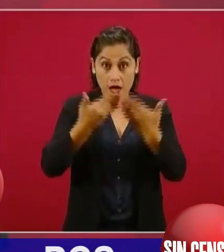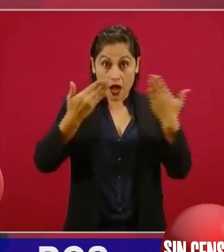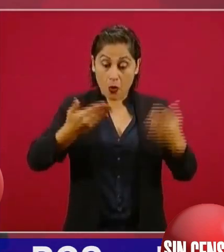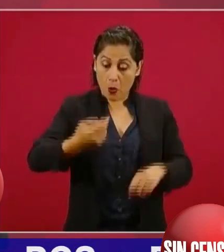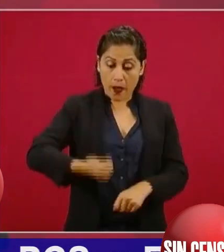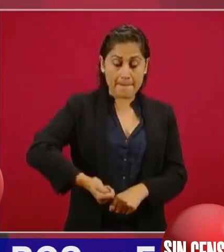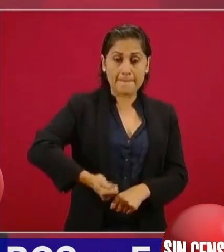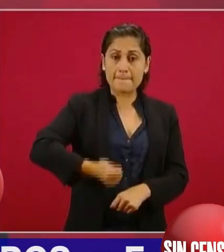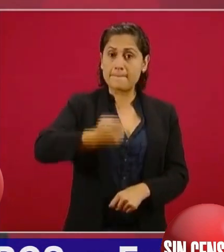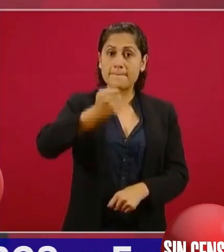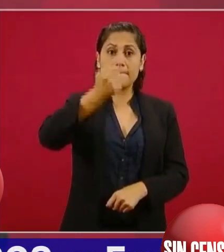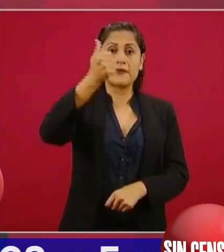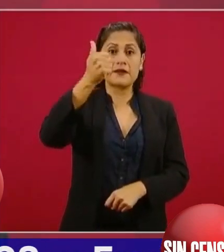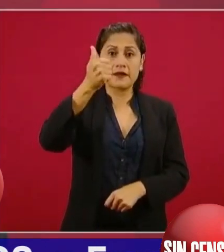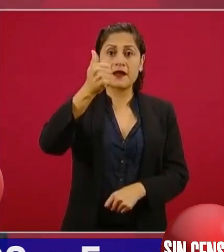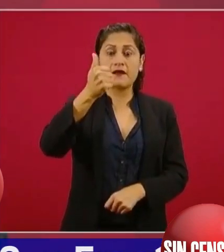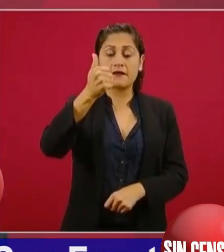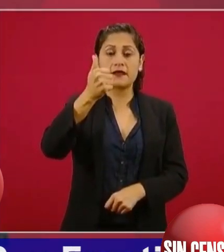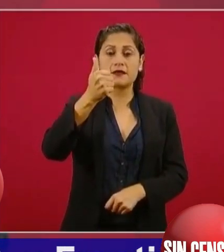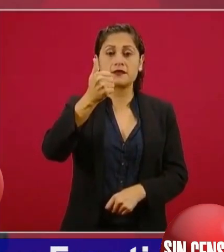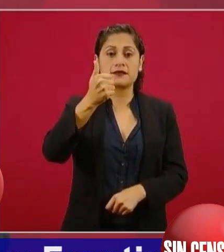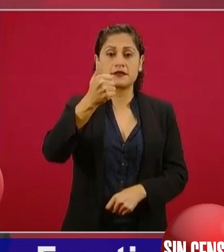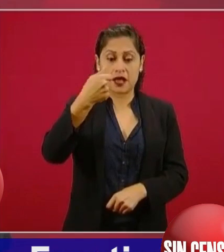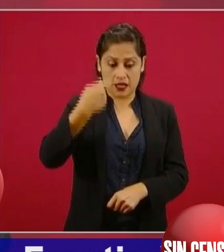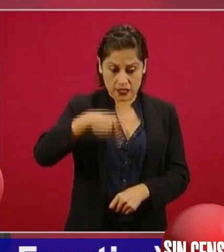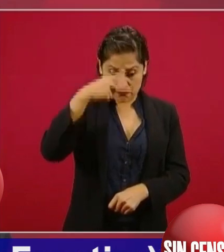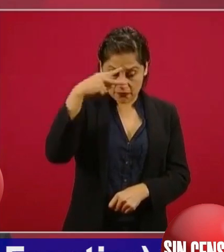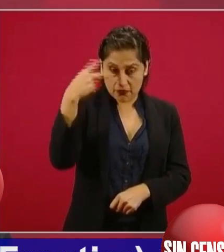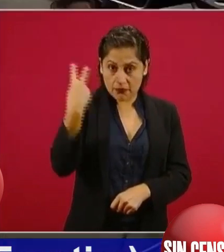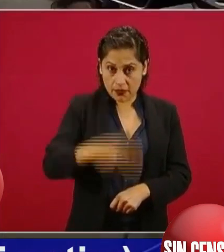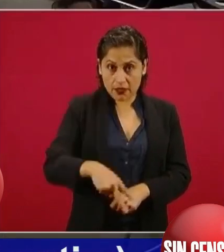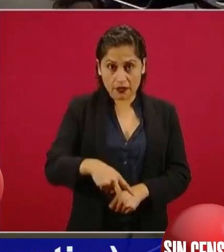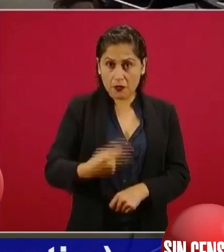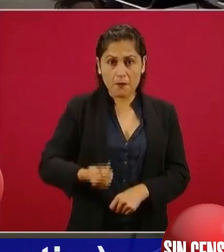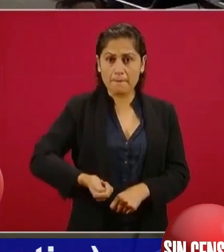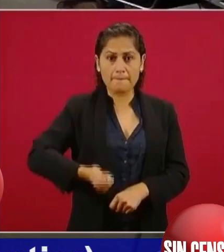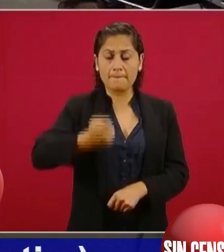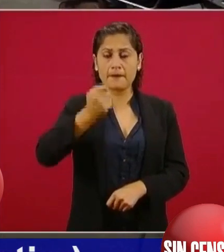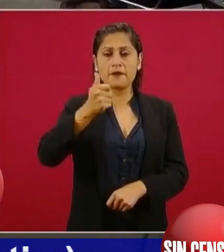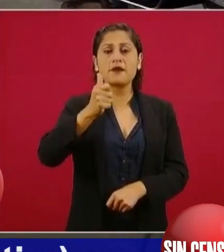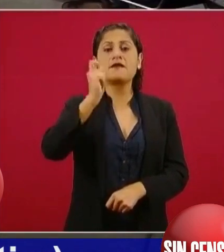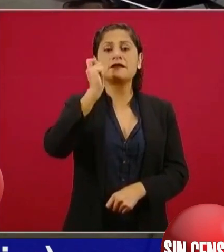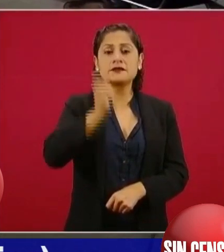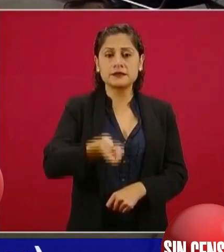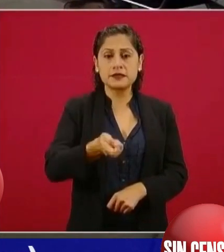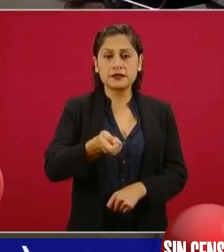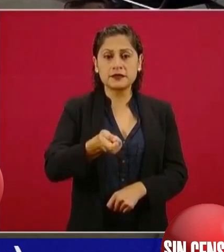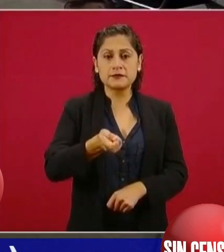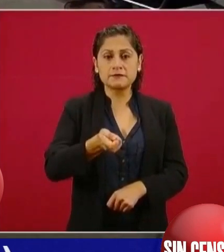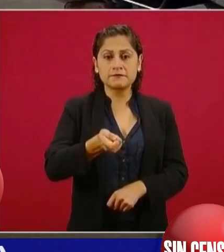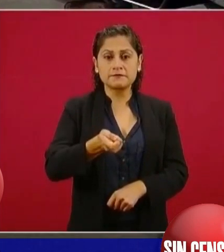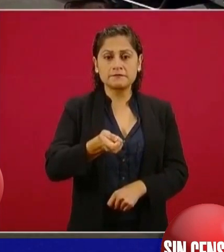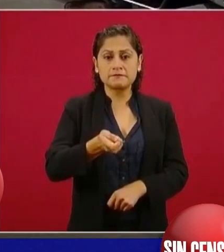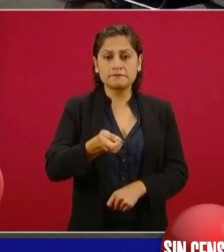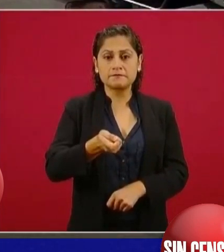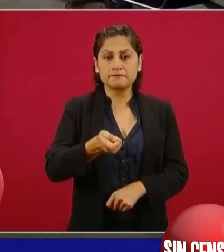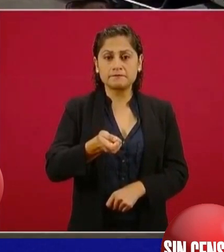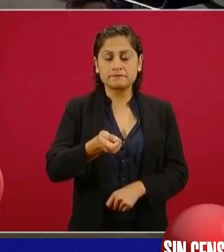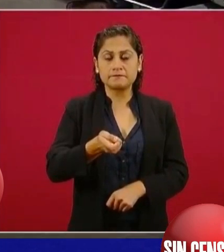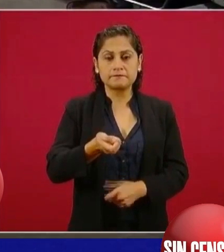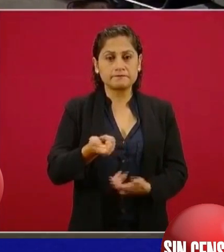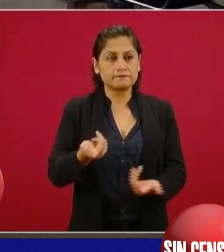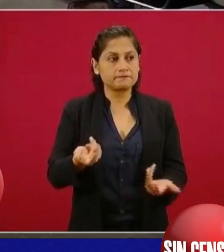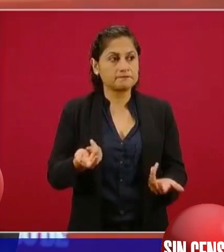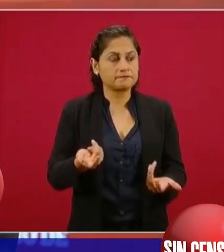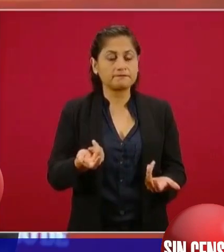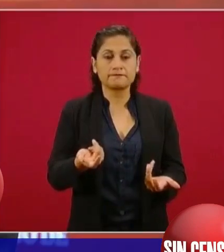vivido una experiencia así, de que se convirtiera el país en un cementerio,